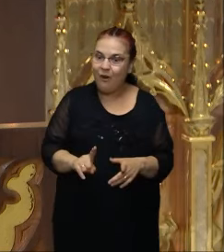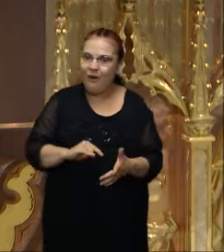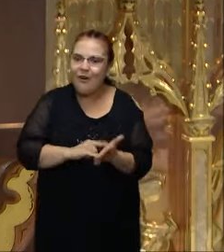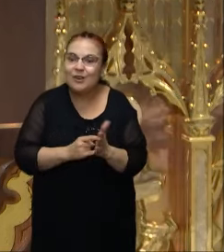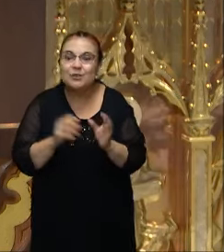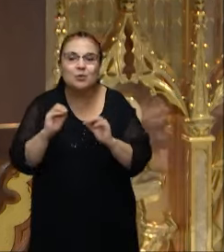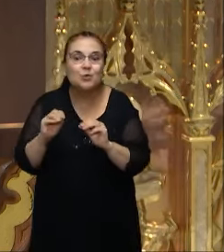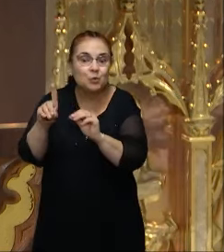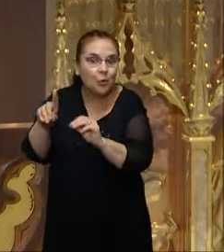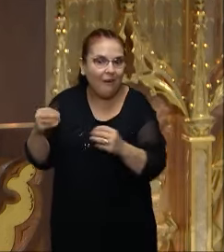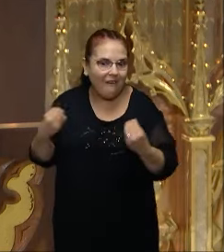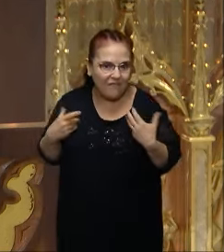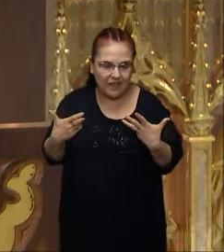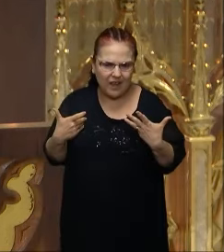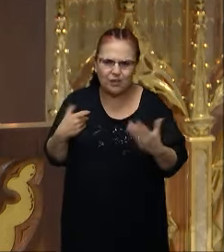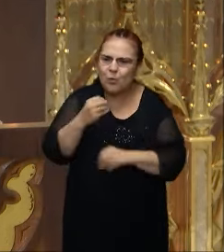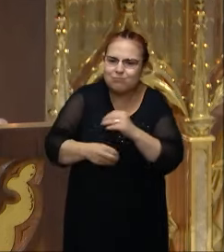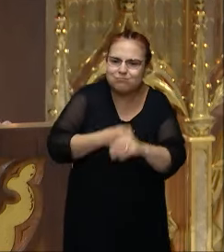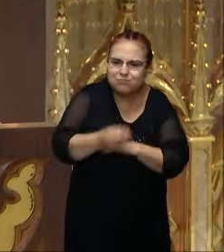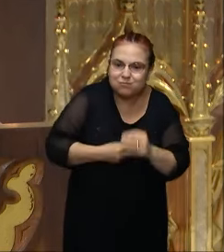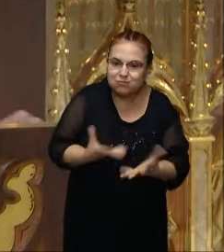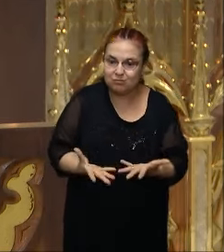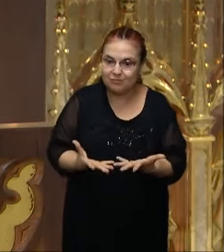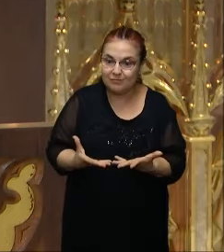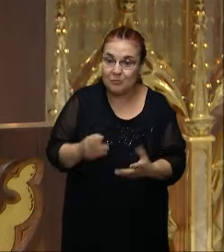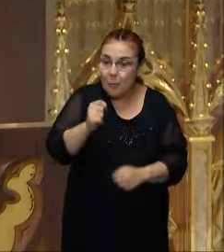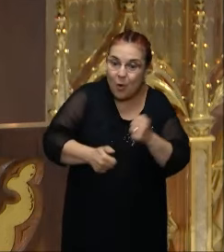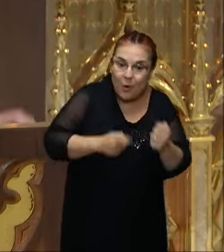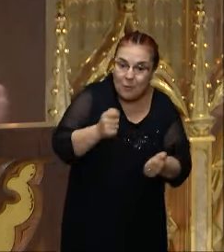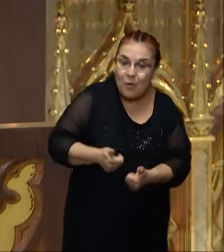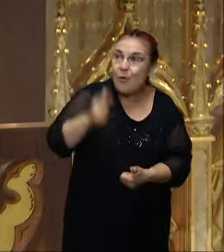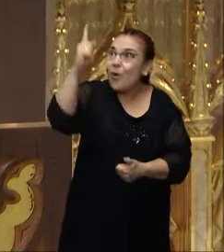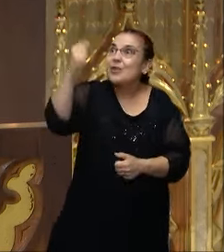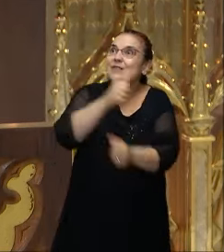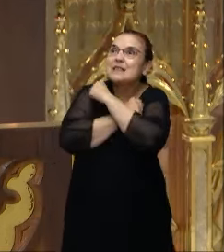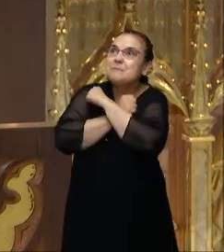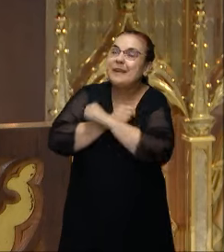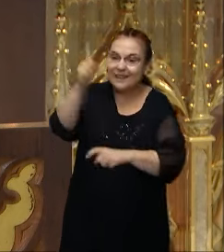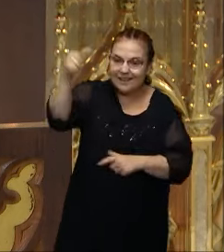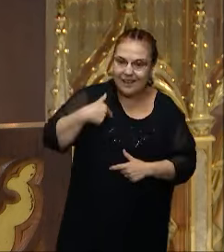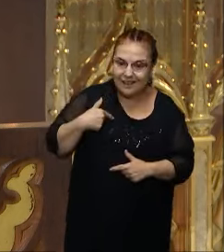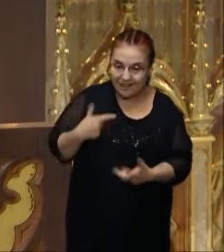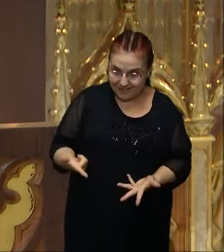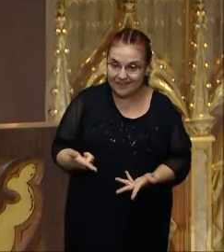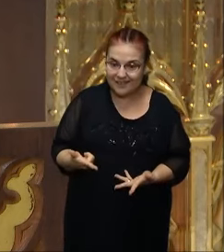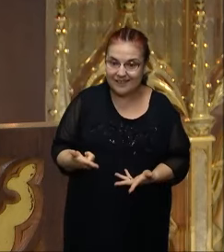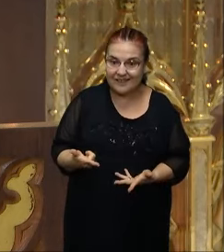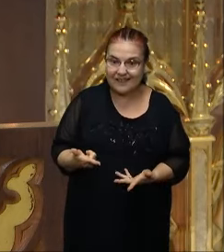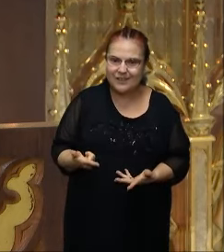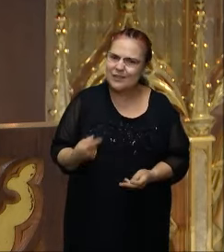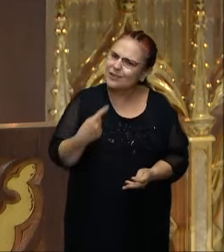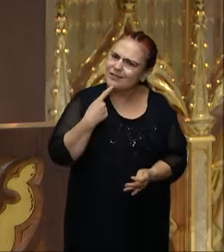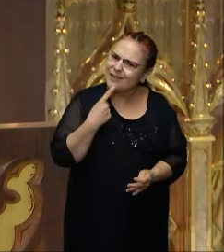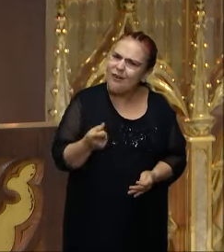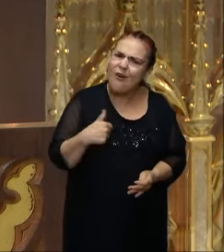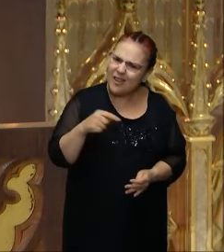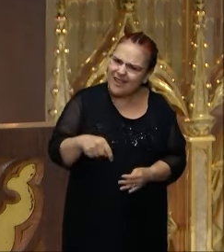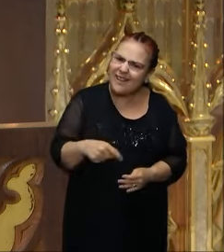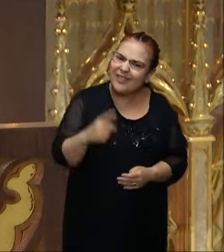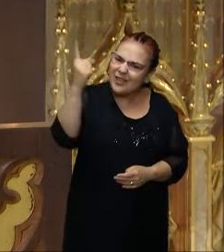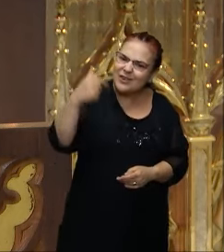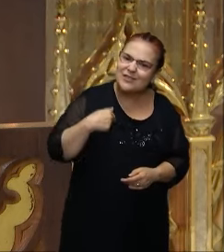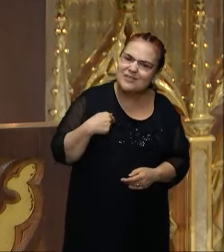vida, los que vayas haciendo, los que Dios espera de ti, los que Dios quiere de ti. ¿Qué le dices hoy a Dios?